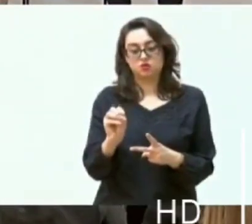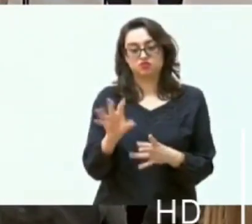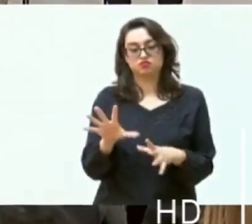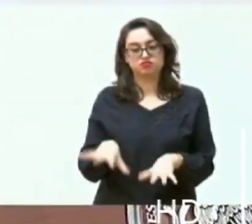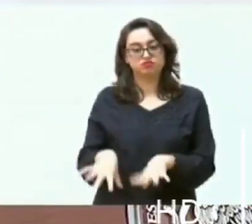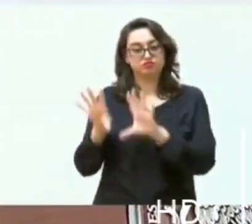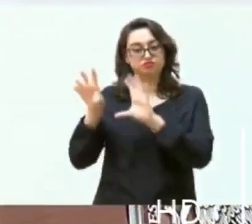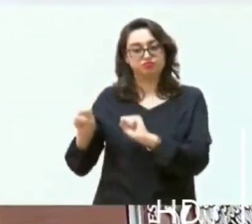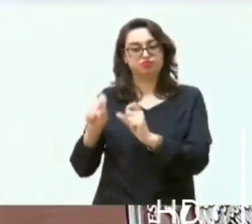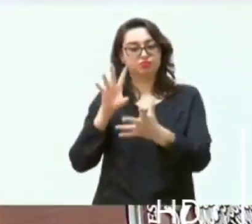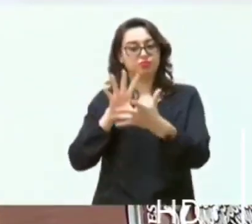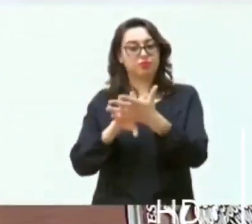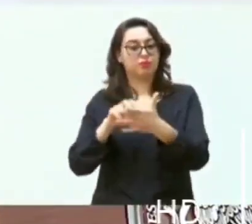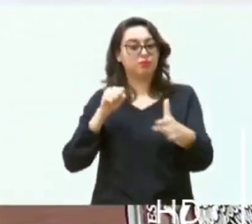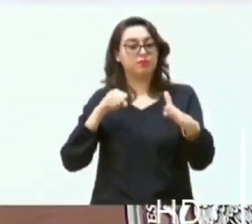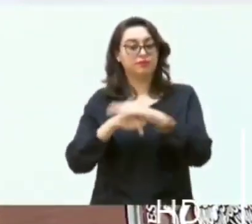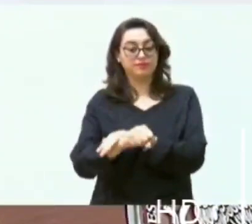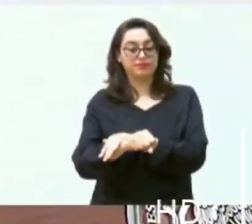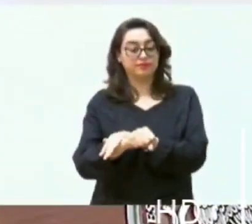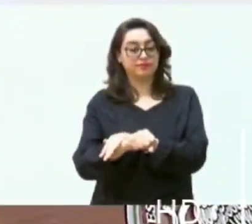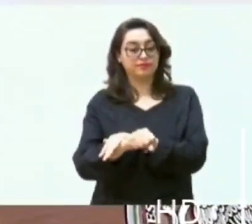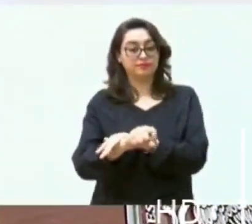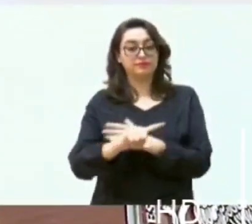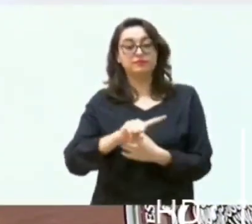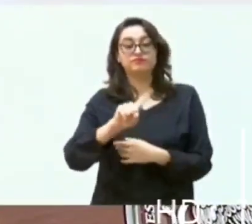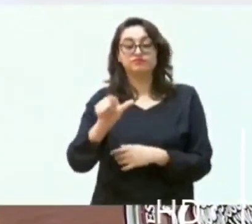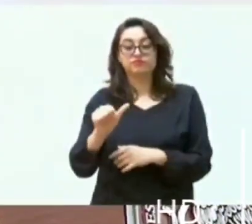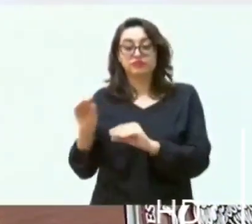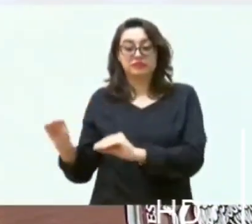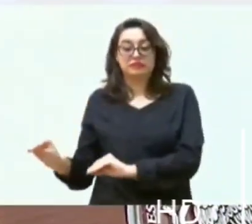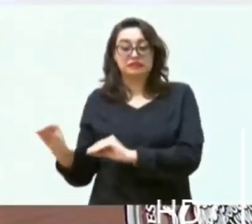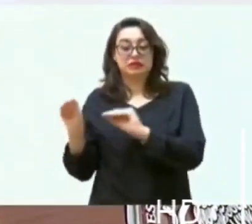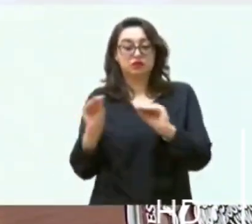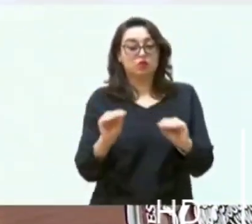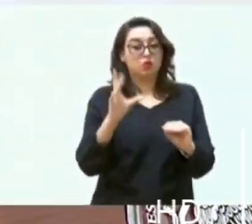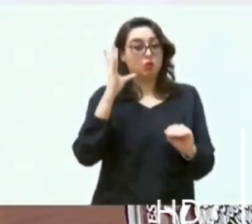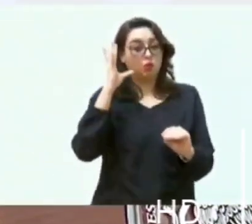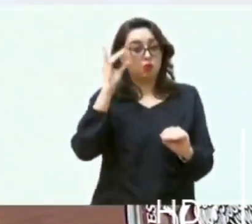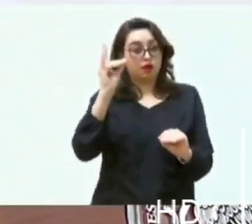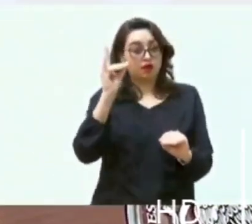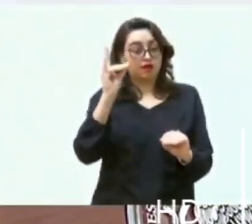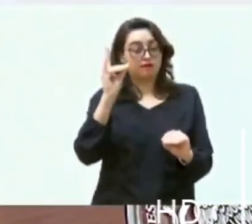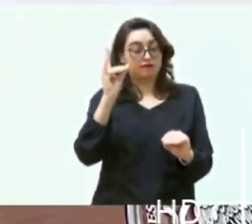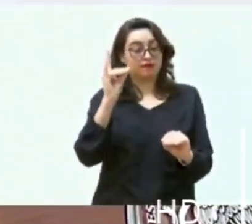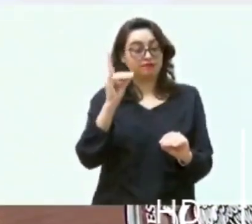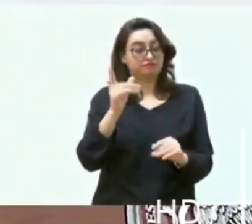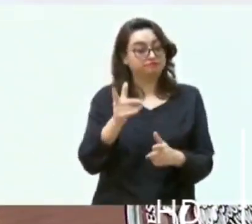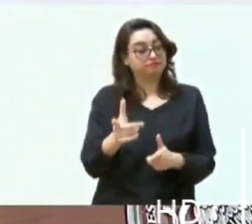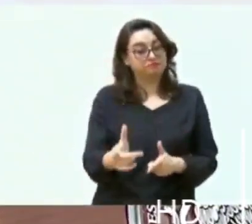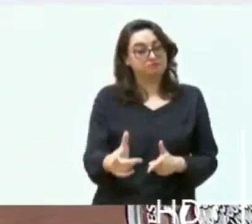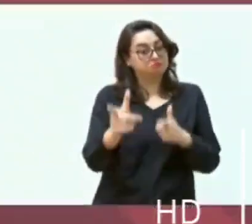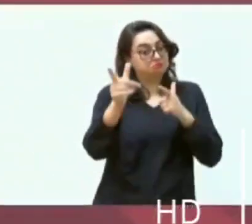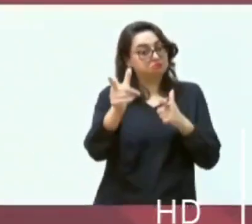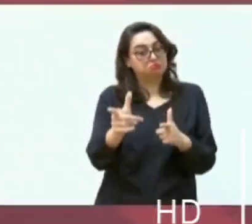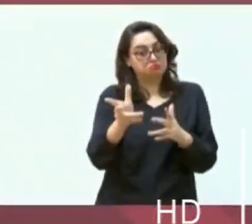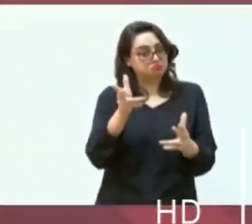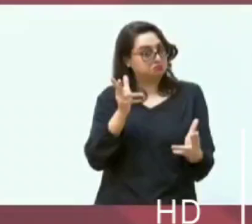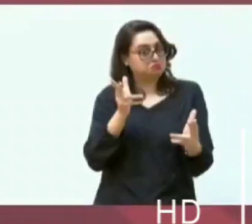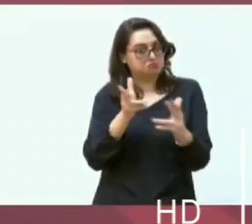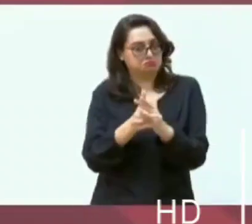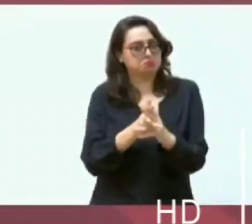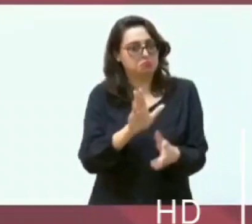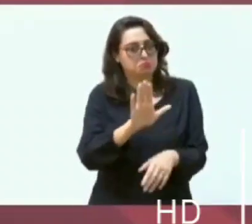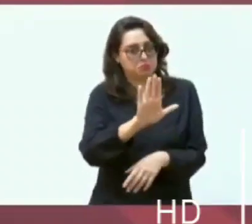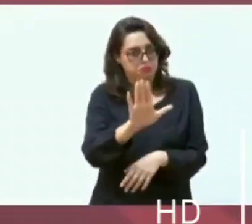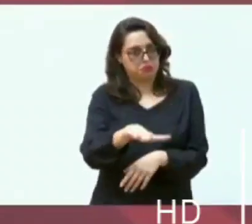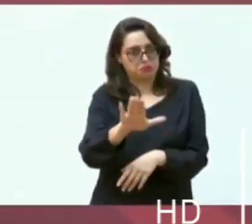y los llevaban en Cuernavaca. Él mismo lo cuenta, para